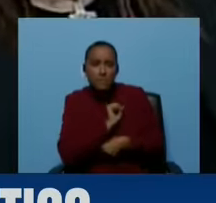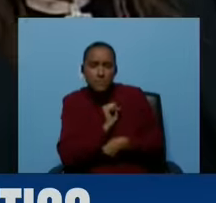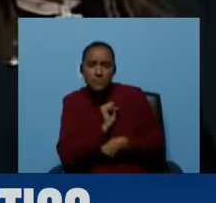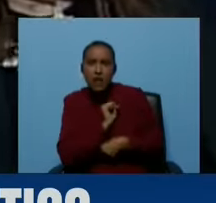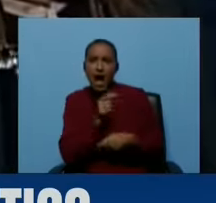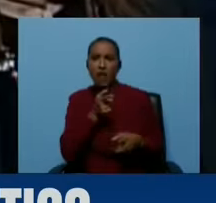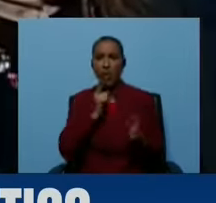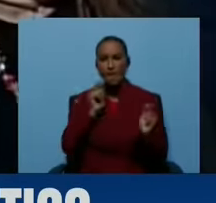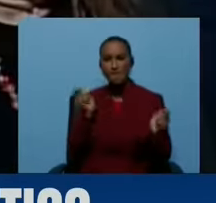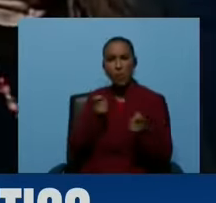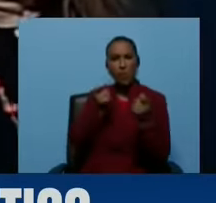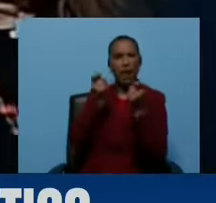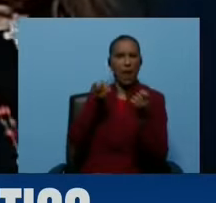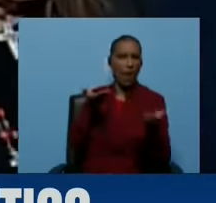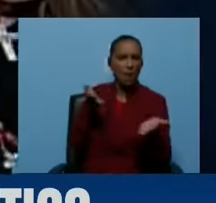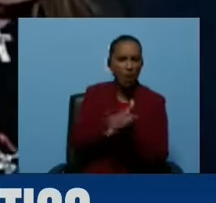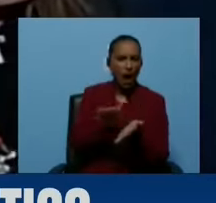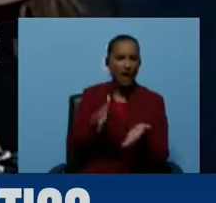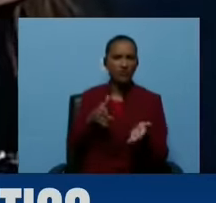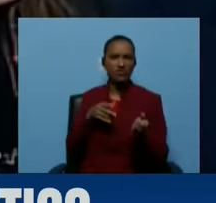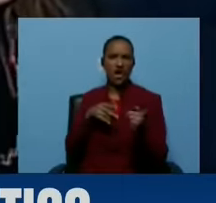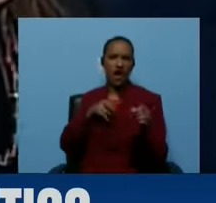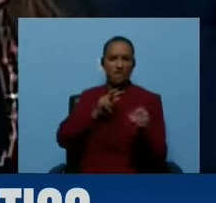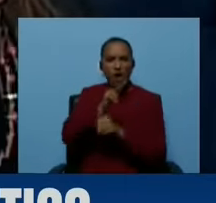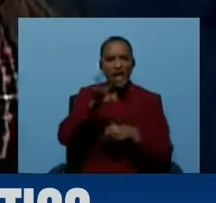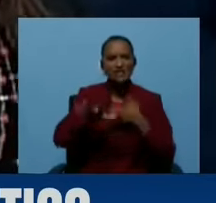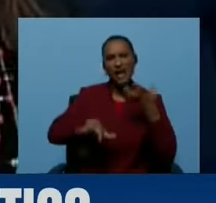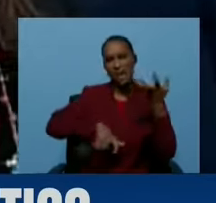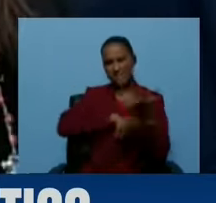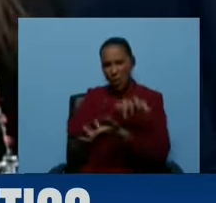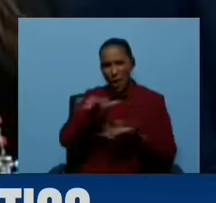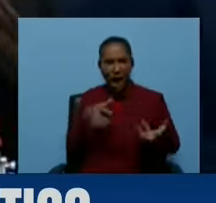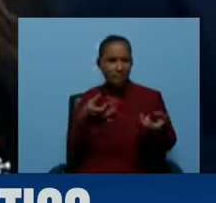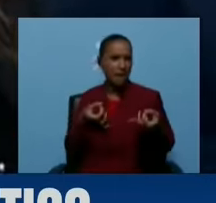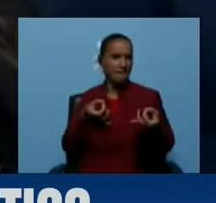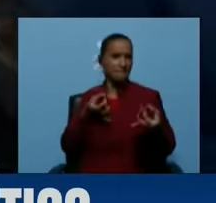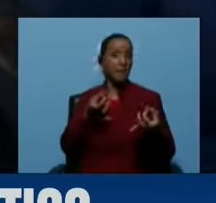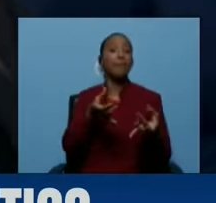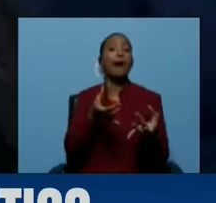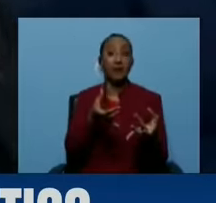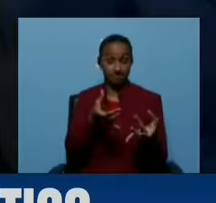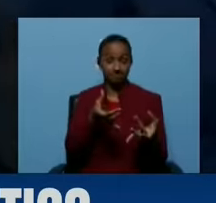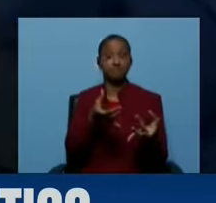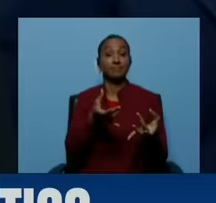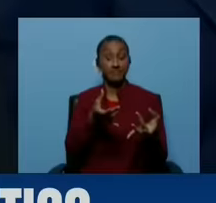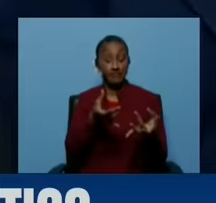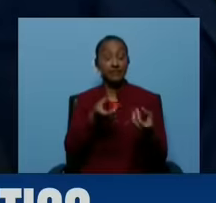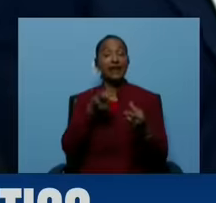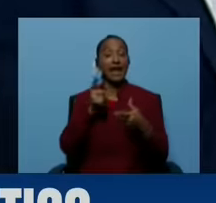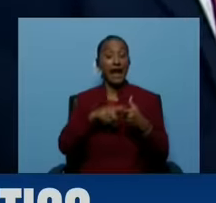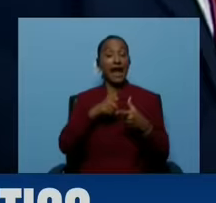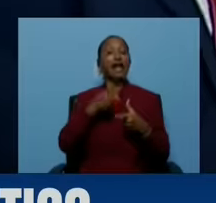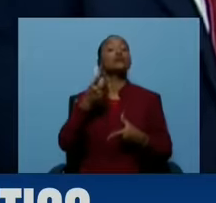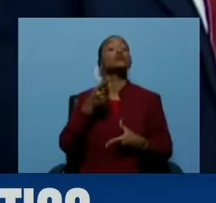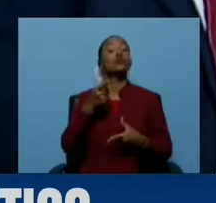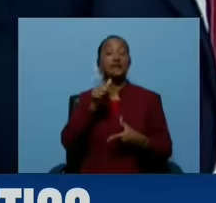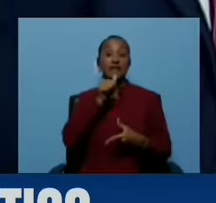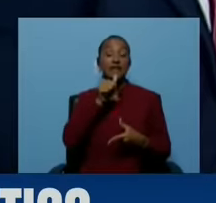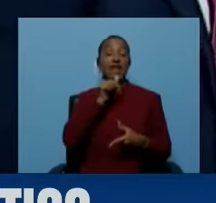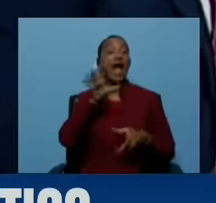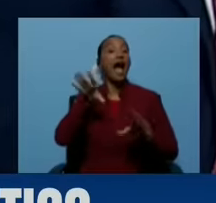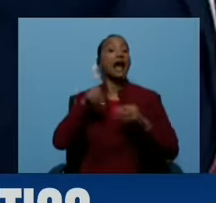promoviendo muerte, violencia. Eso fue reconocido por los representantes de estas redes ante el Congreso de los Estados